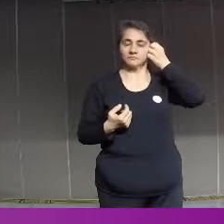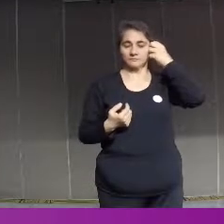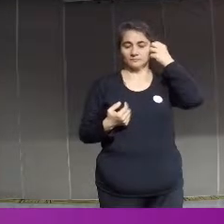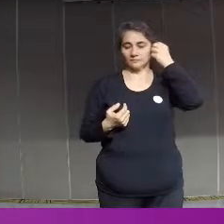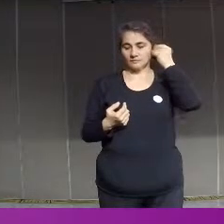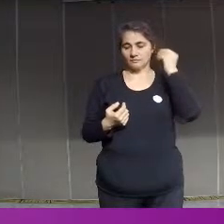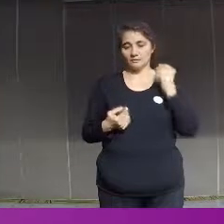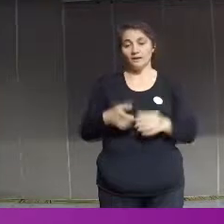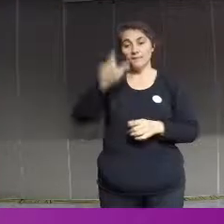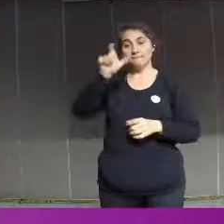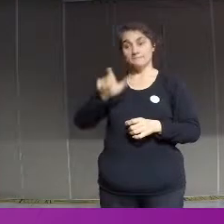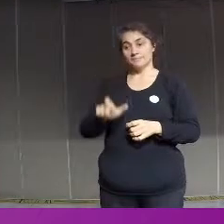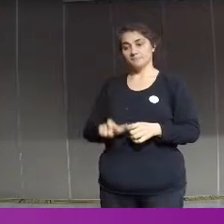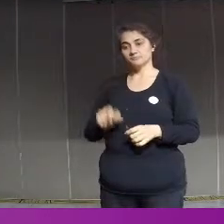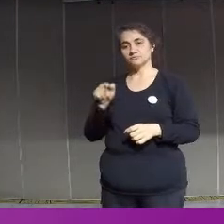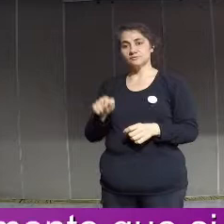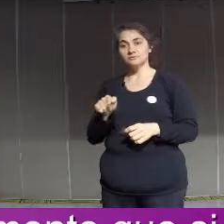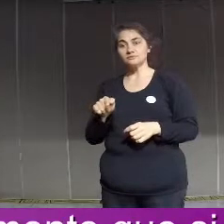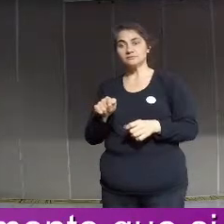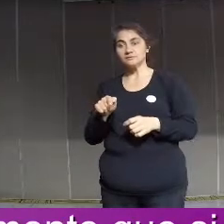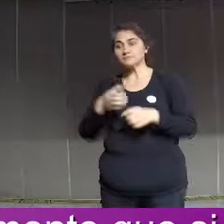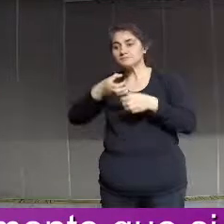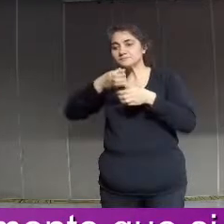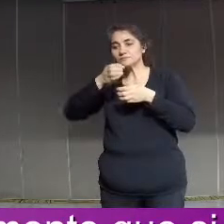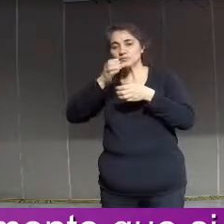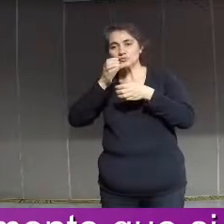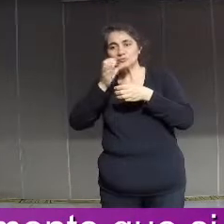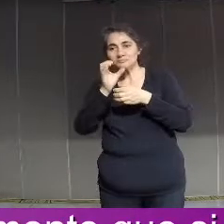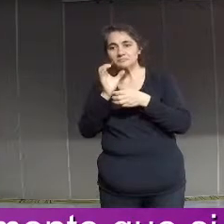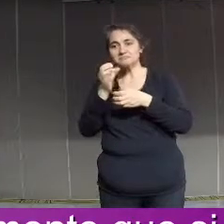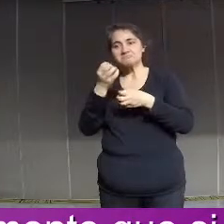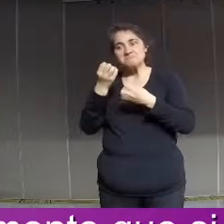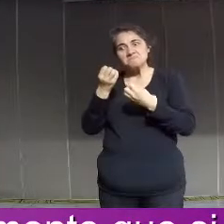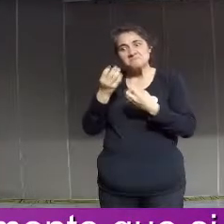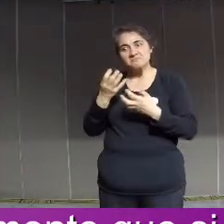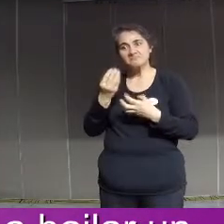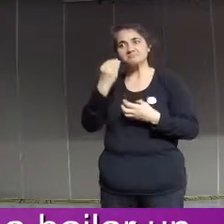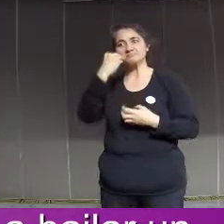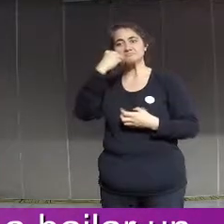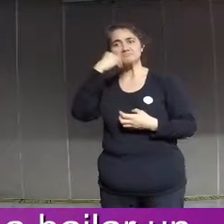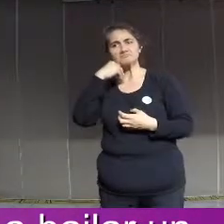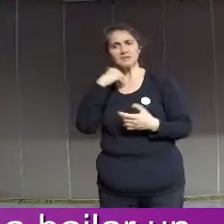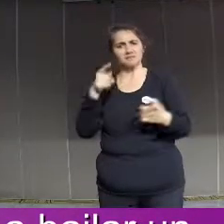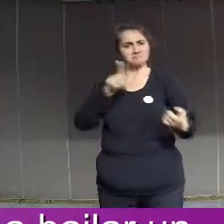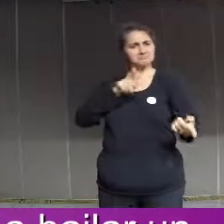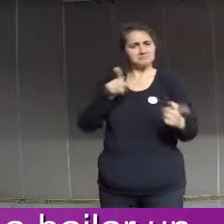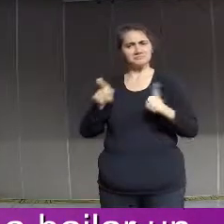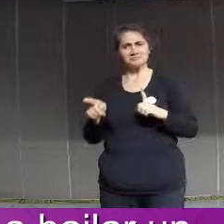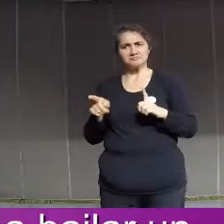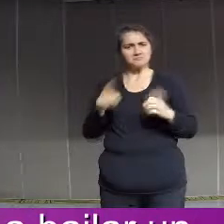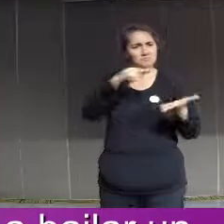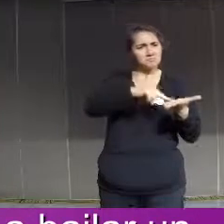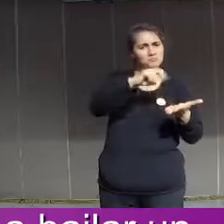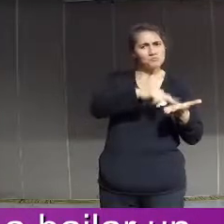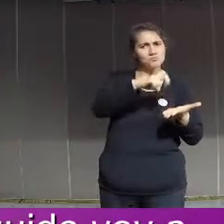se aspira con líquido, voy a evaluar un semisólido. ¿Por qué? Porque eso me va a dar la pauta de que si no se aspira con un semisólido, voy